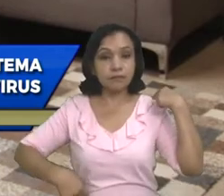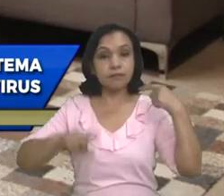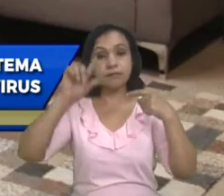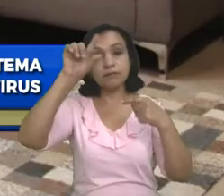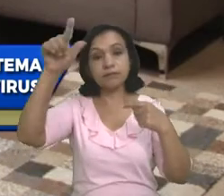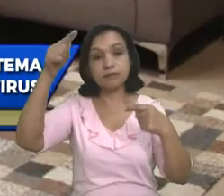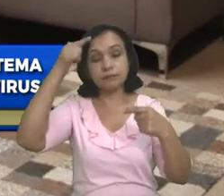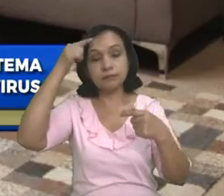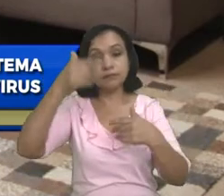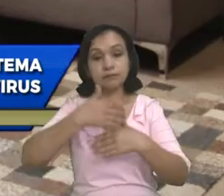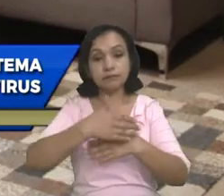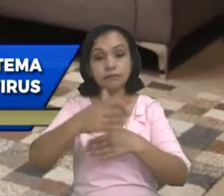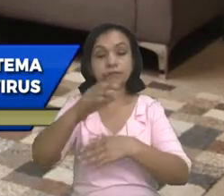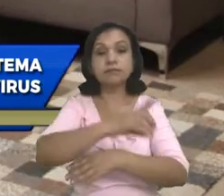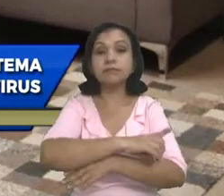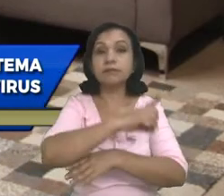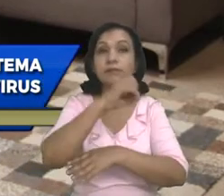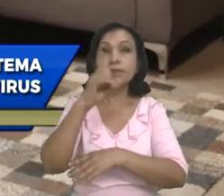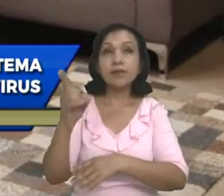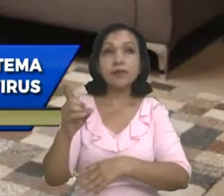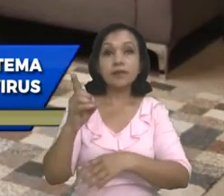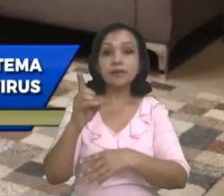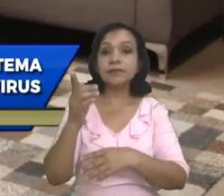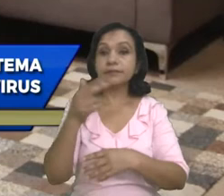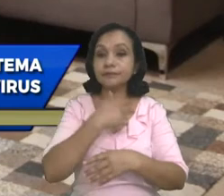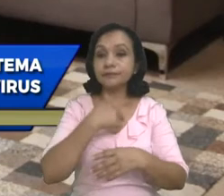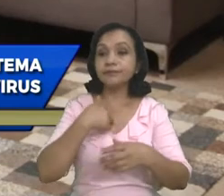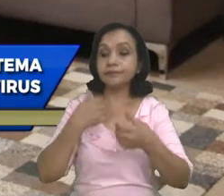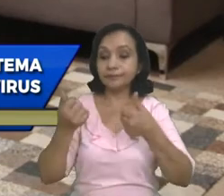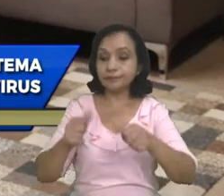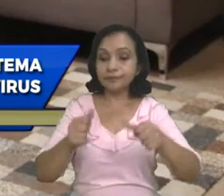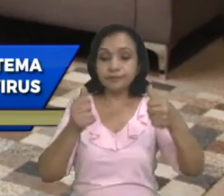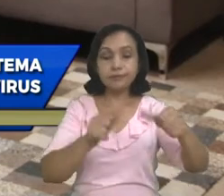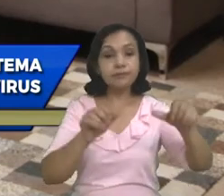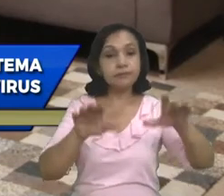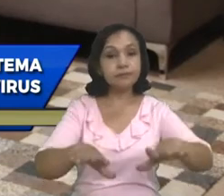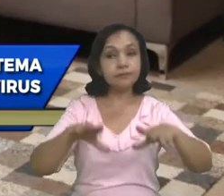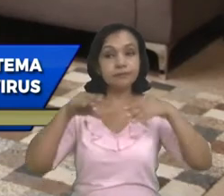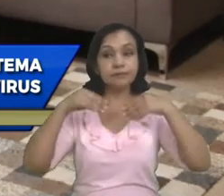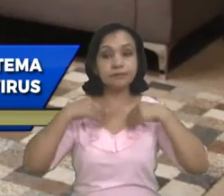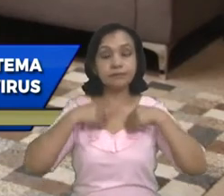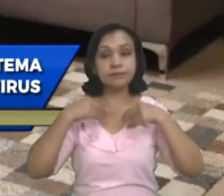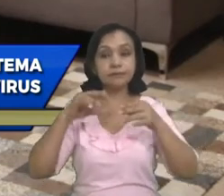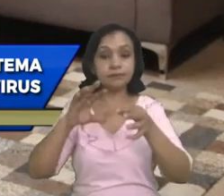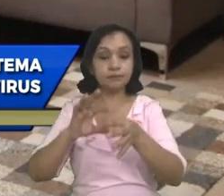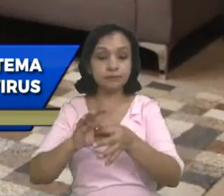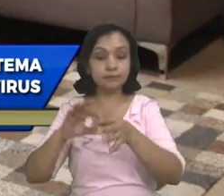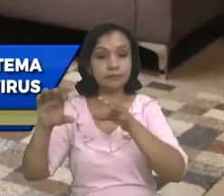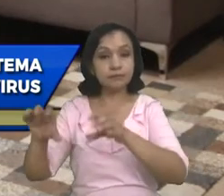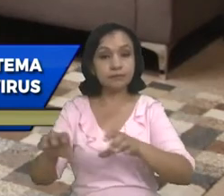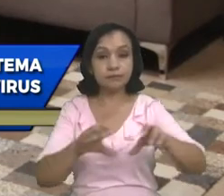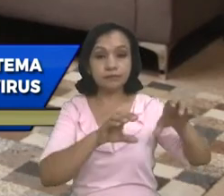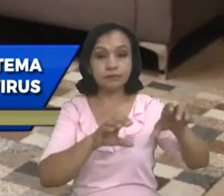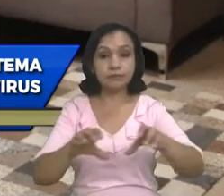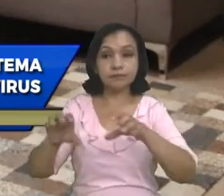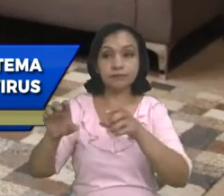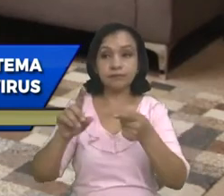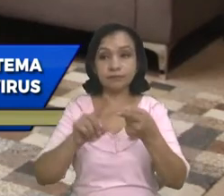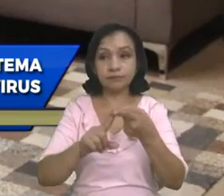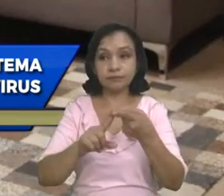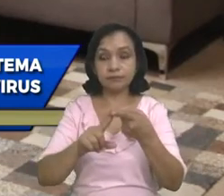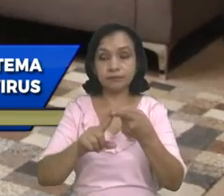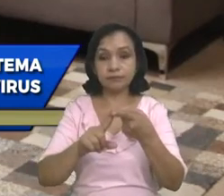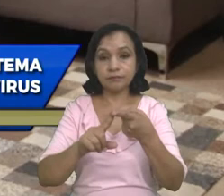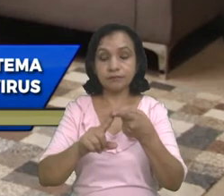en estos próximos días para que sea aprobado y a la par se están haciendo acciones que tiene que ver con que es